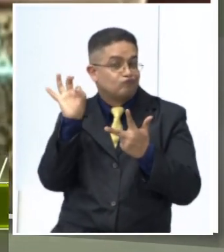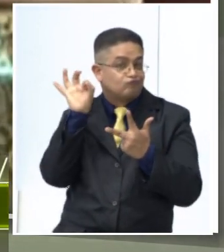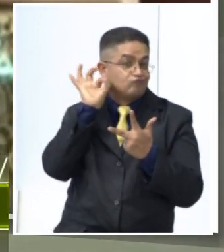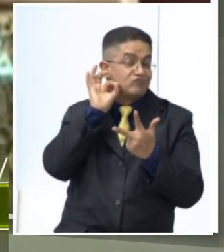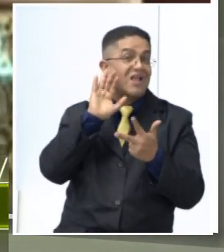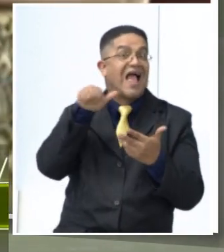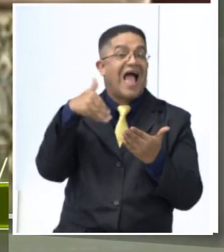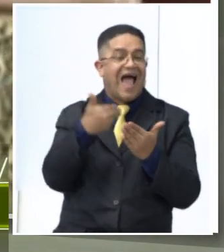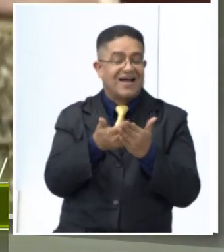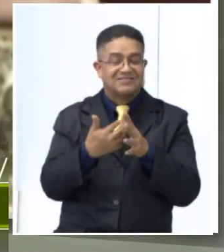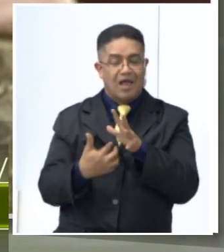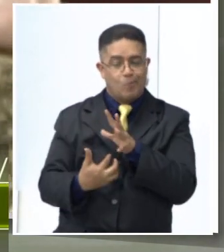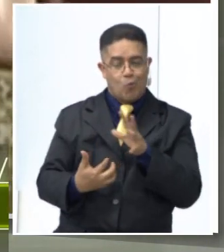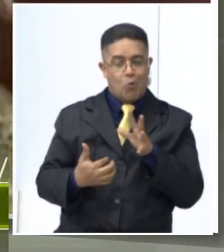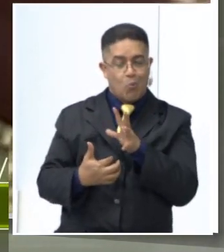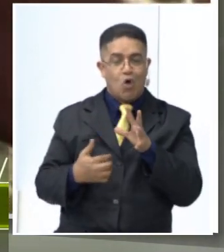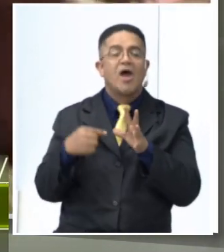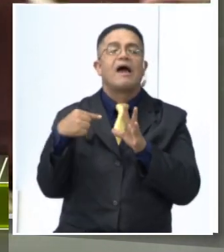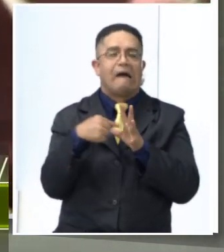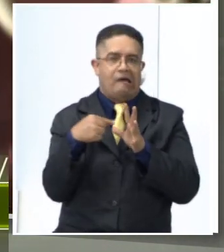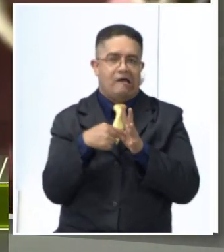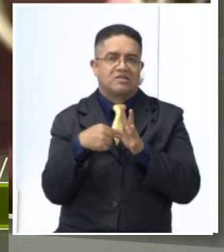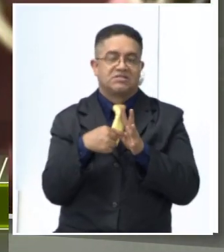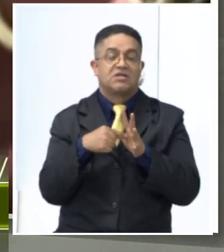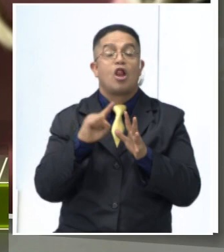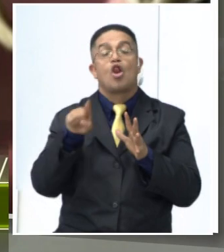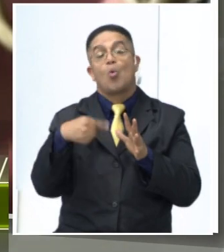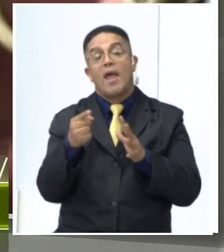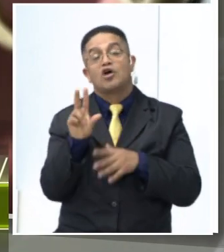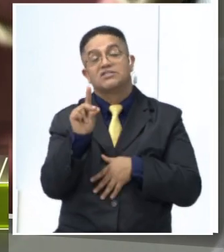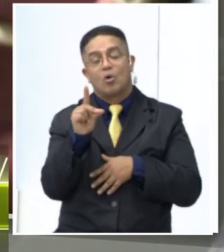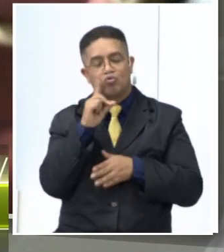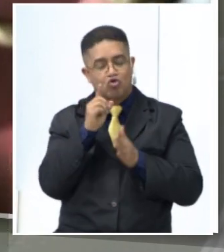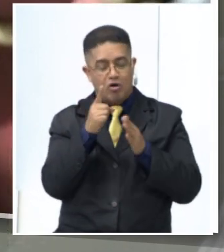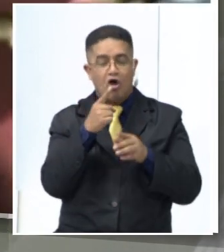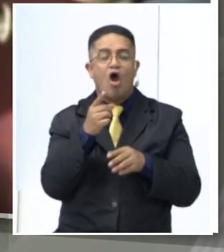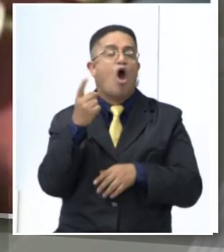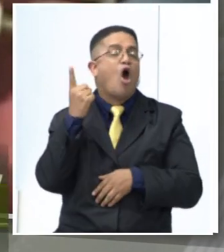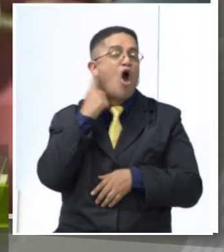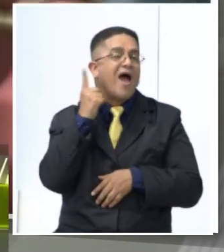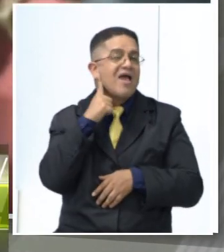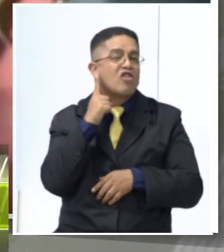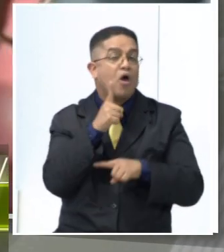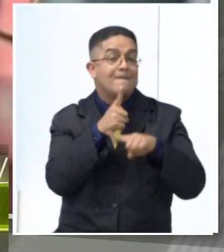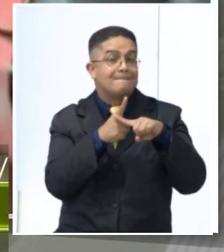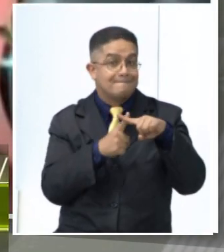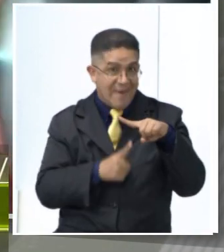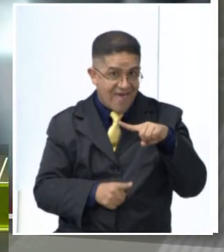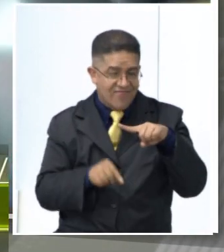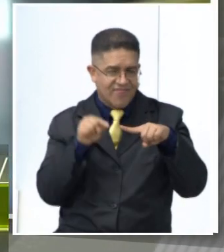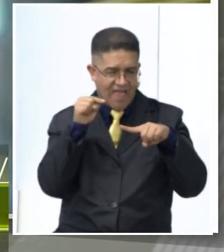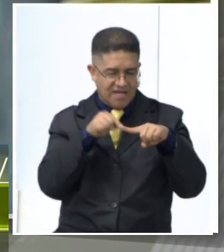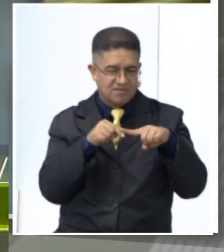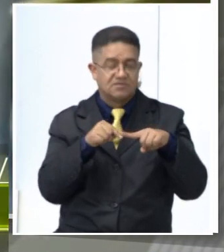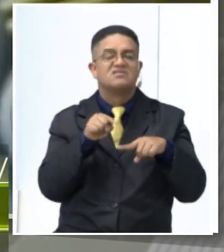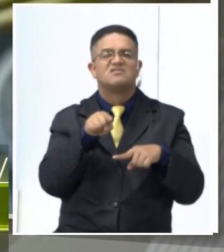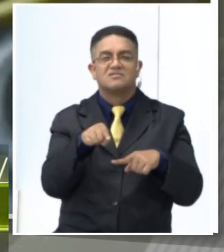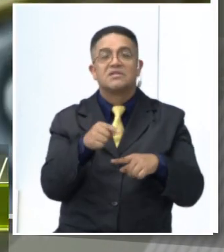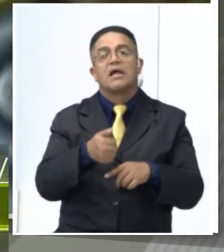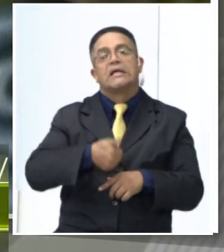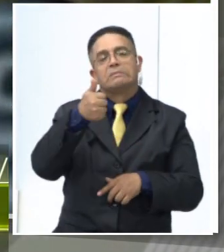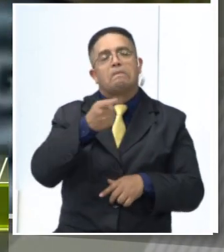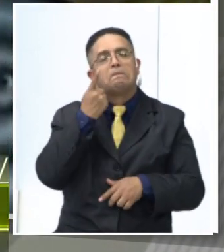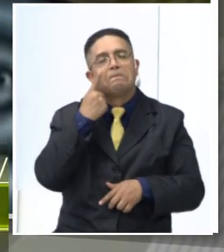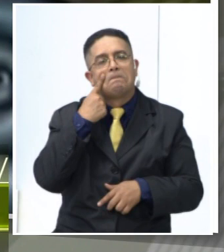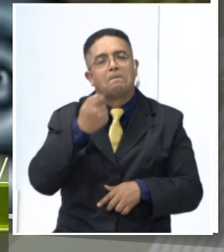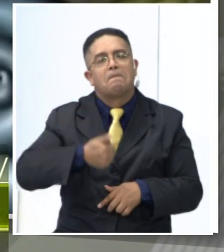hasta la membrana timpánica. Esto es una otitis externa. Y luego viene el oído medio donde se forma una otitis media. Estos son los más comunes que